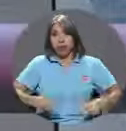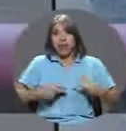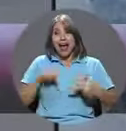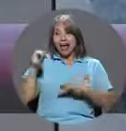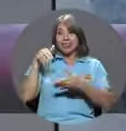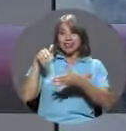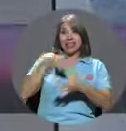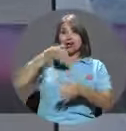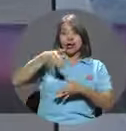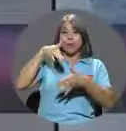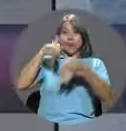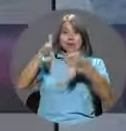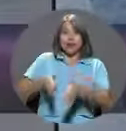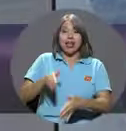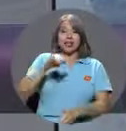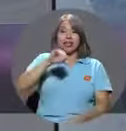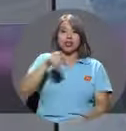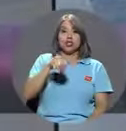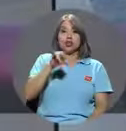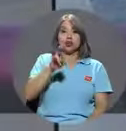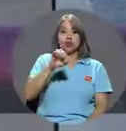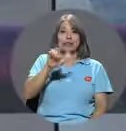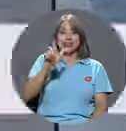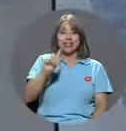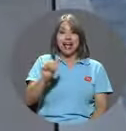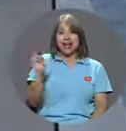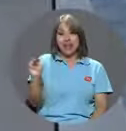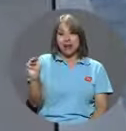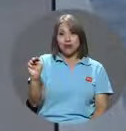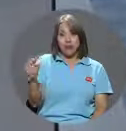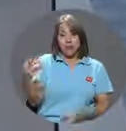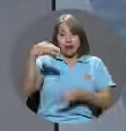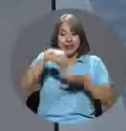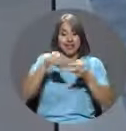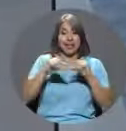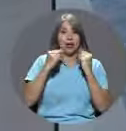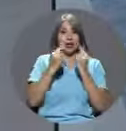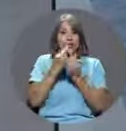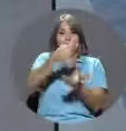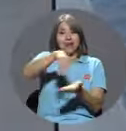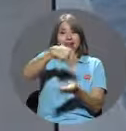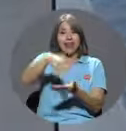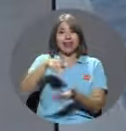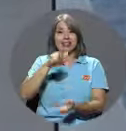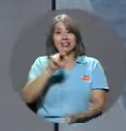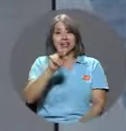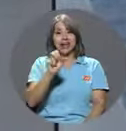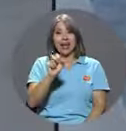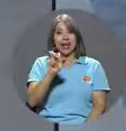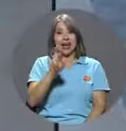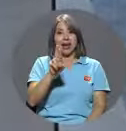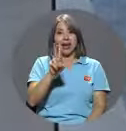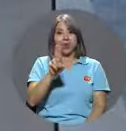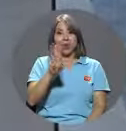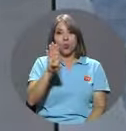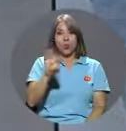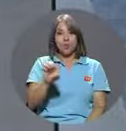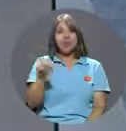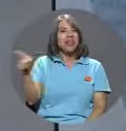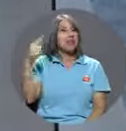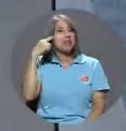vida. Así lo recomienda la estudiante Yulicia Navarro, quien pertenece al grupo de bailes Querube, y ella considera que tener